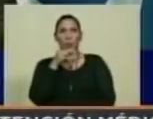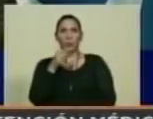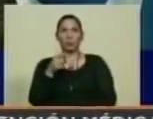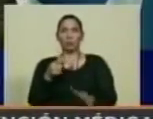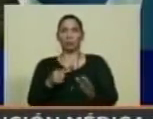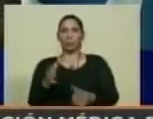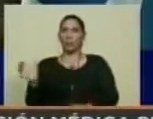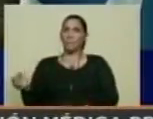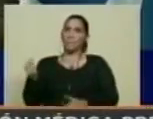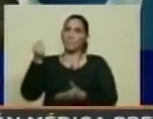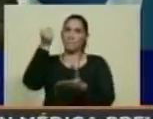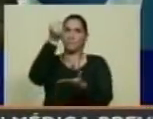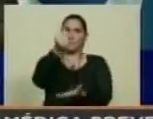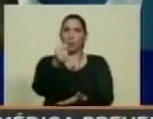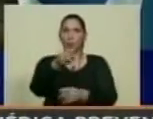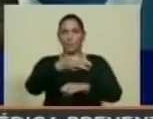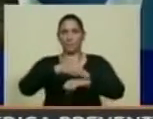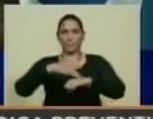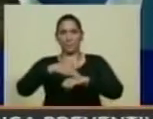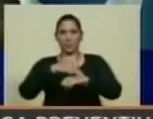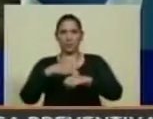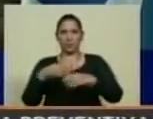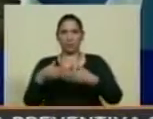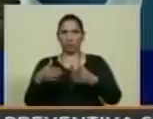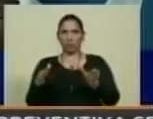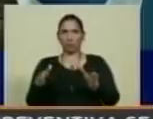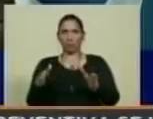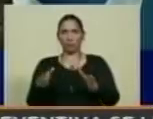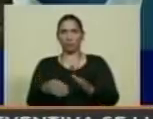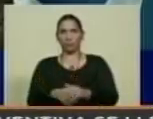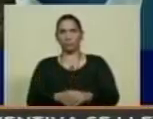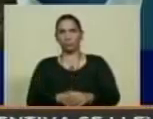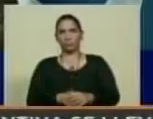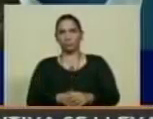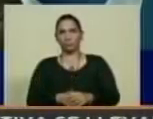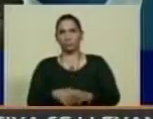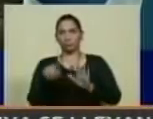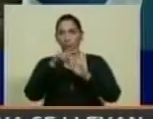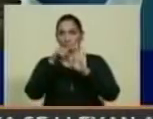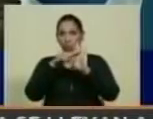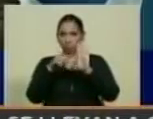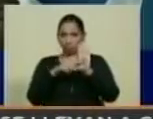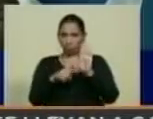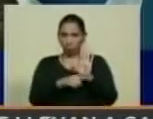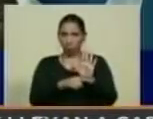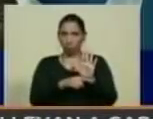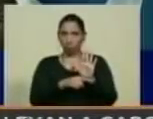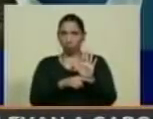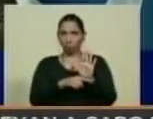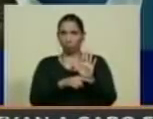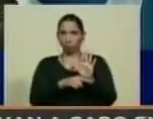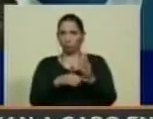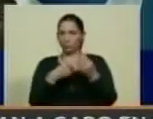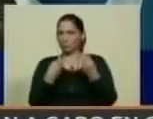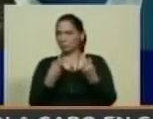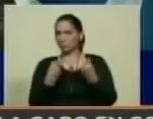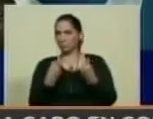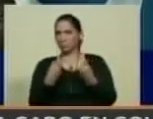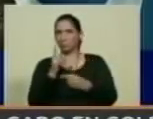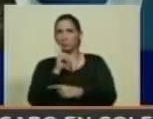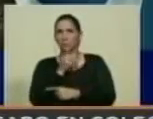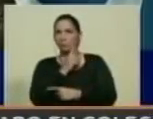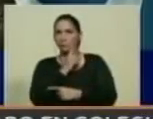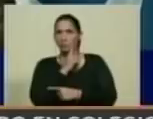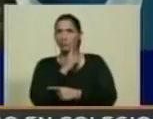de Control del Área Metropolitana de Caracas, es decir, se estaban cumpliendo todas las, como se llaman, las